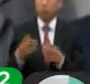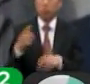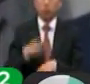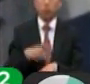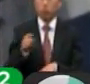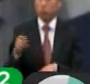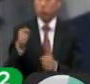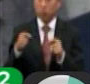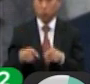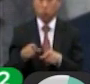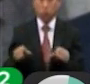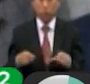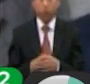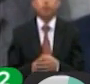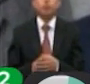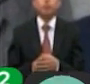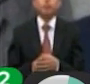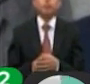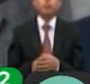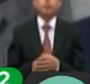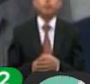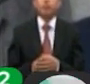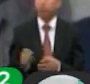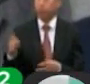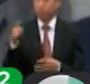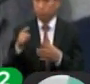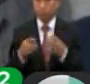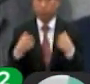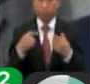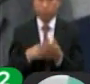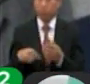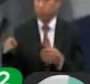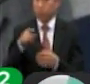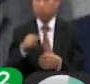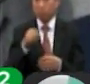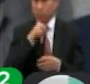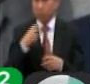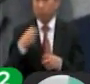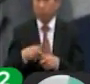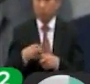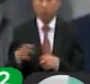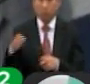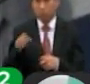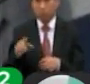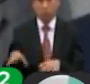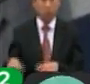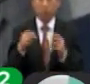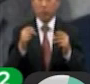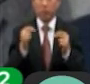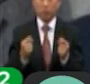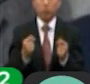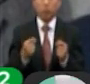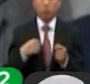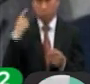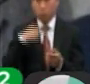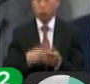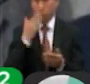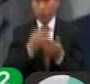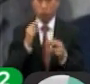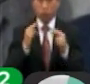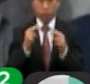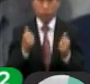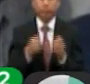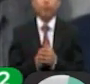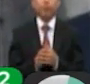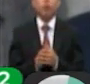el transportista acá. Las condiciones que hemos visto son precarias, inhumanas, así que tiene que salir rápido y creo que esa es la buena noticia.